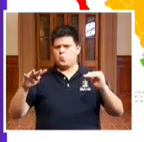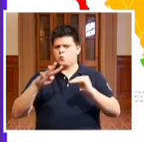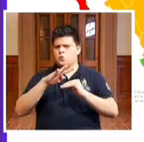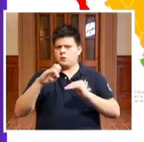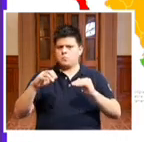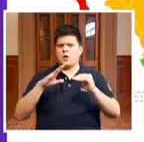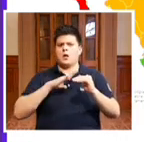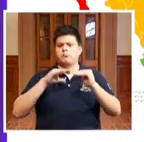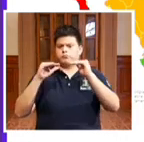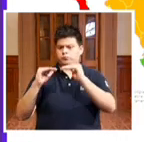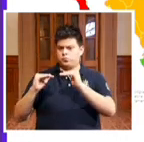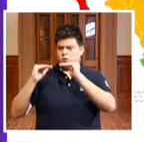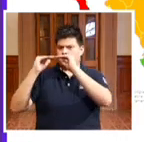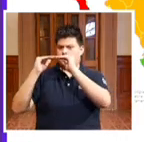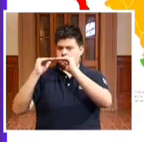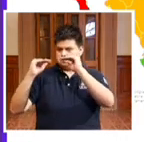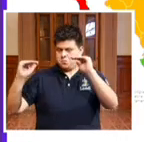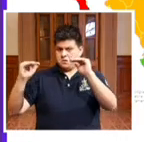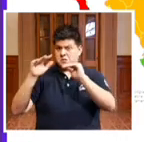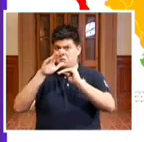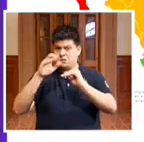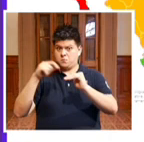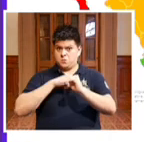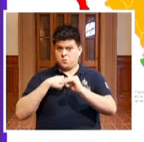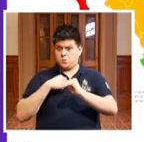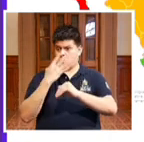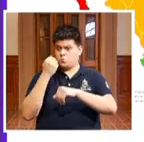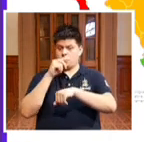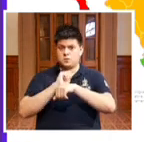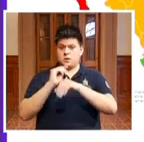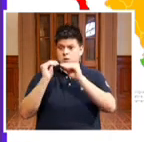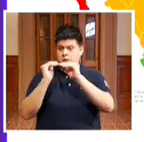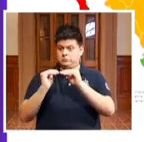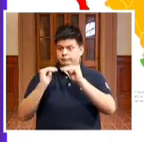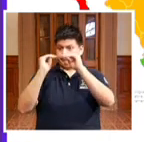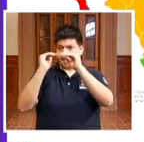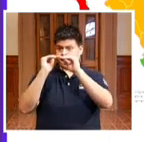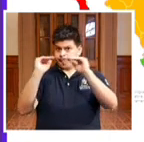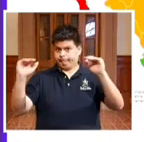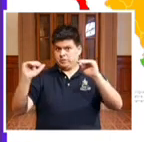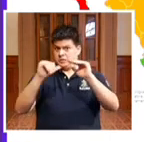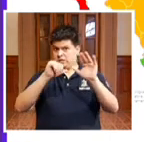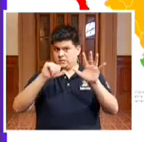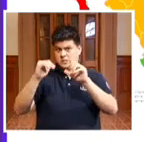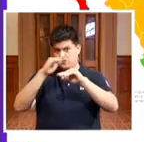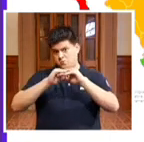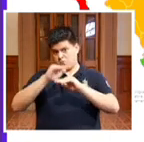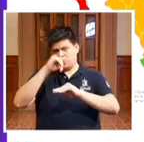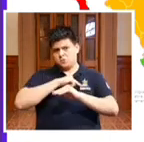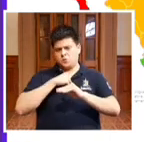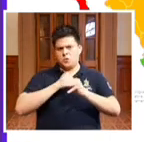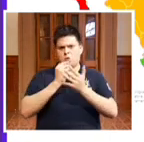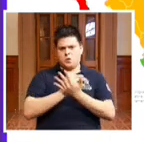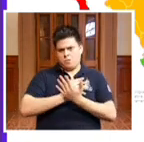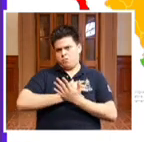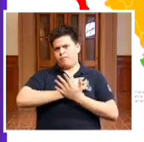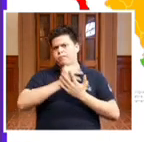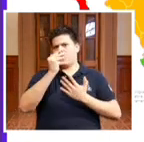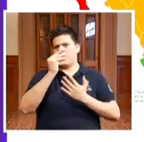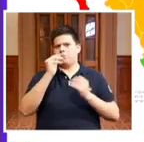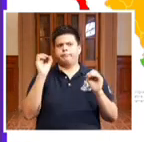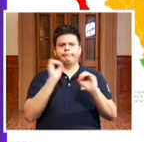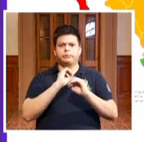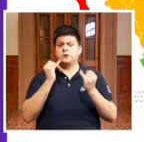meseta de 500 y llevamos 9 días con arriba de 600. Entonces, no tenemos aumentos explosivos, pero tampoco